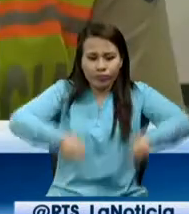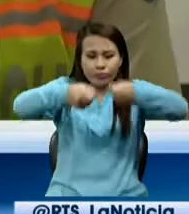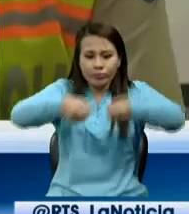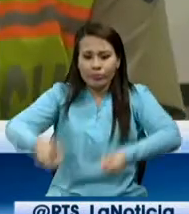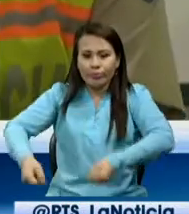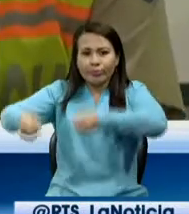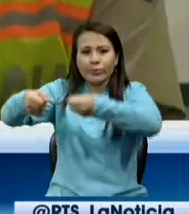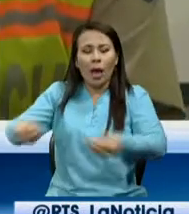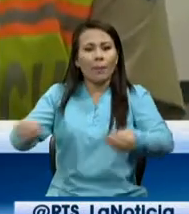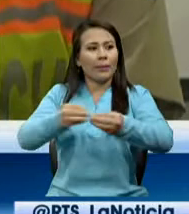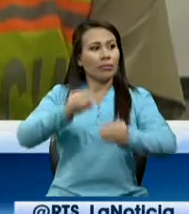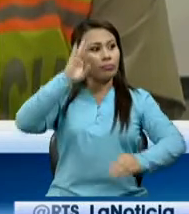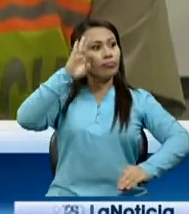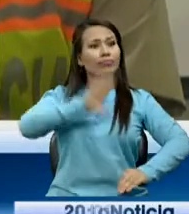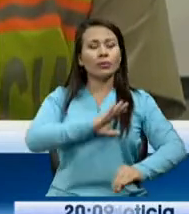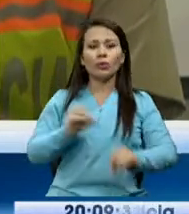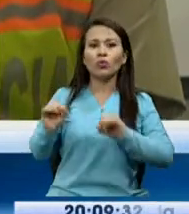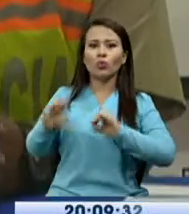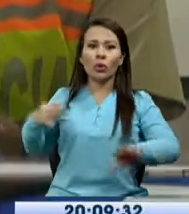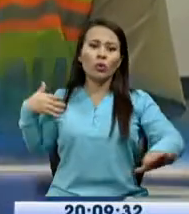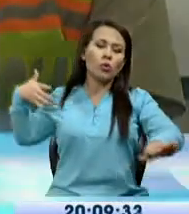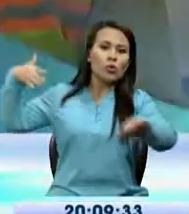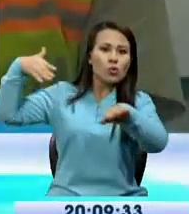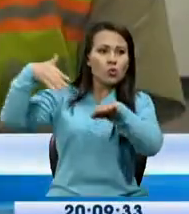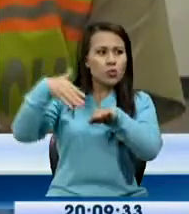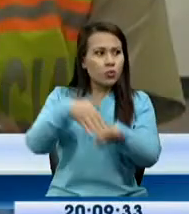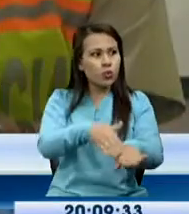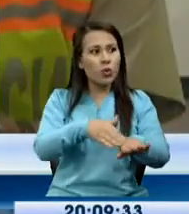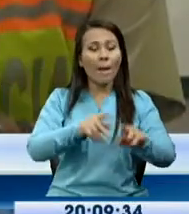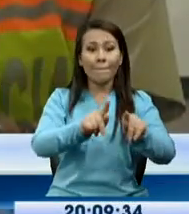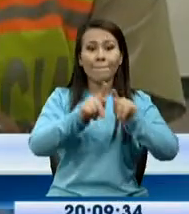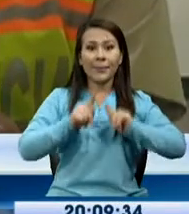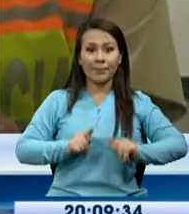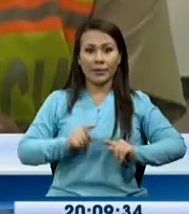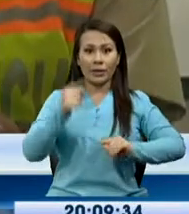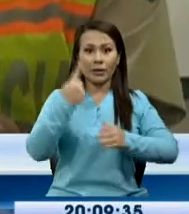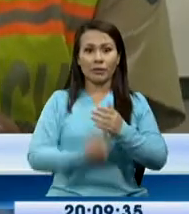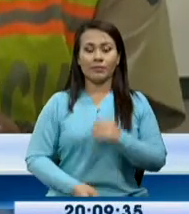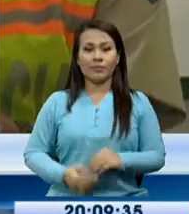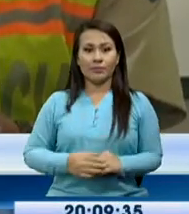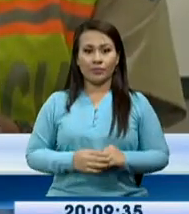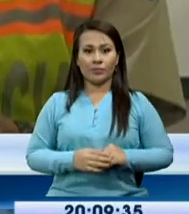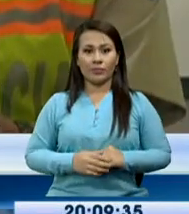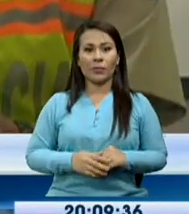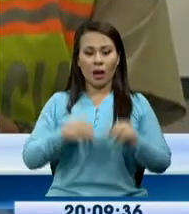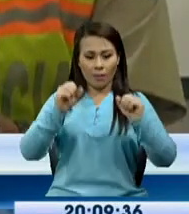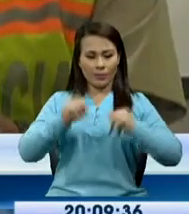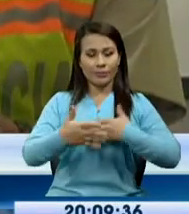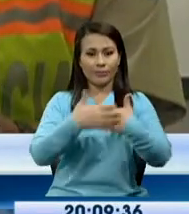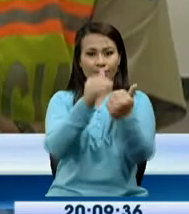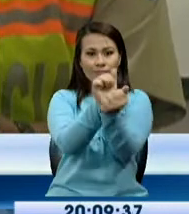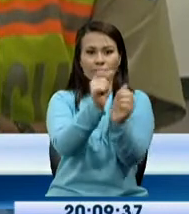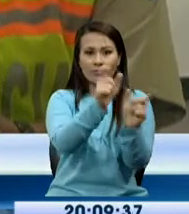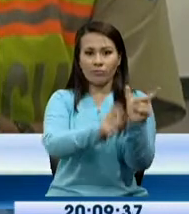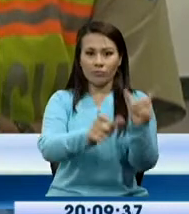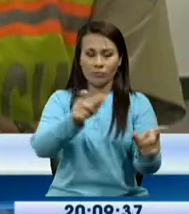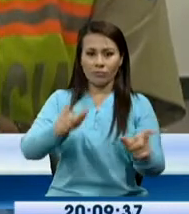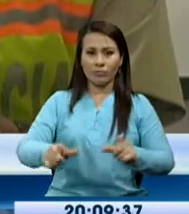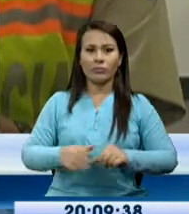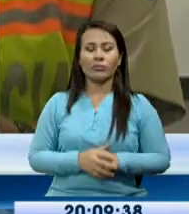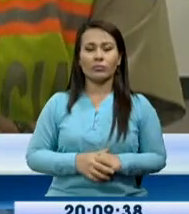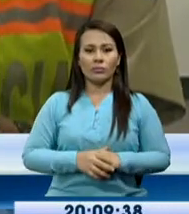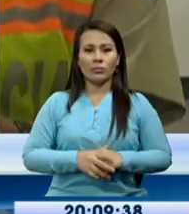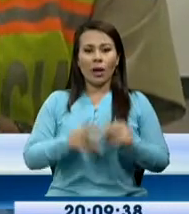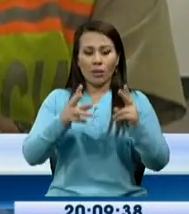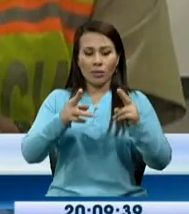La intervención rápida de la policía permitió de que se les detenga a estas personas en el